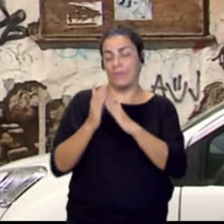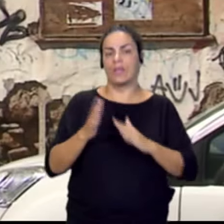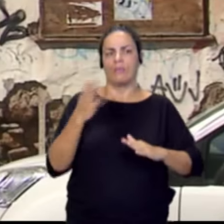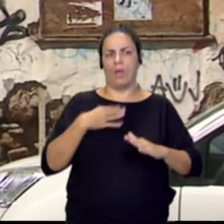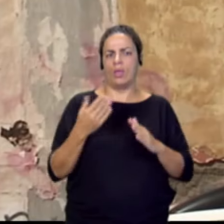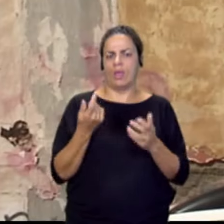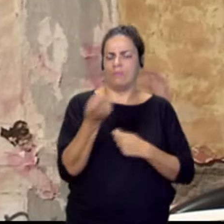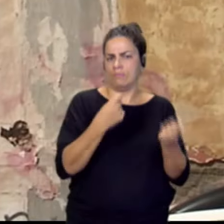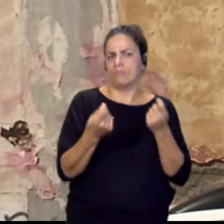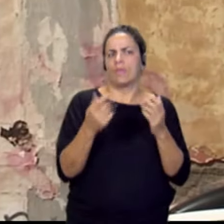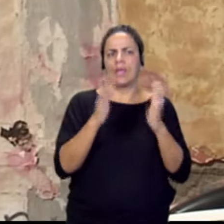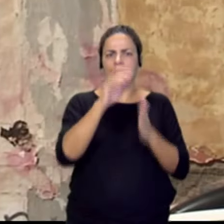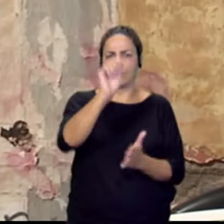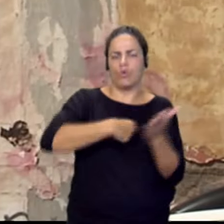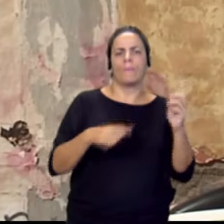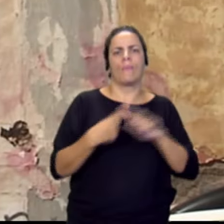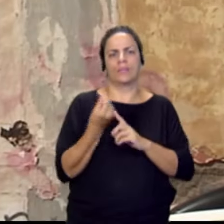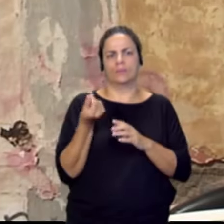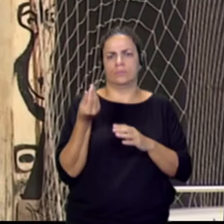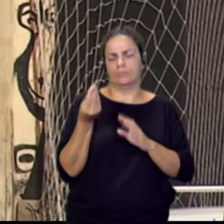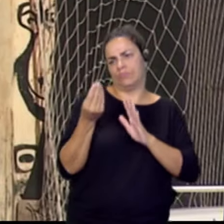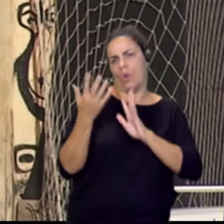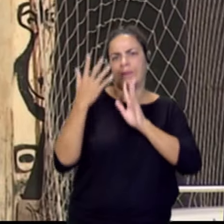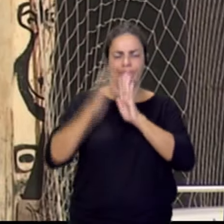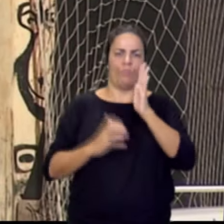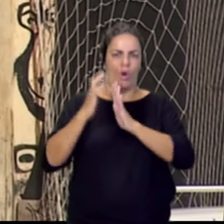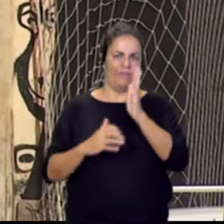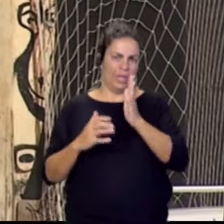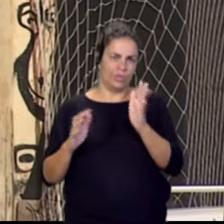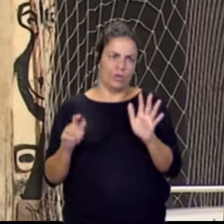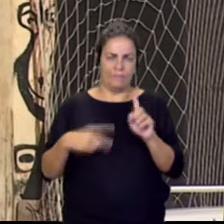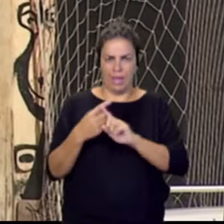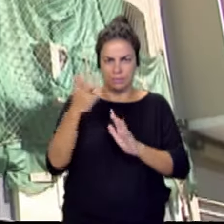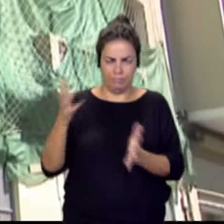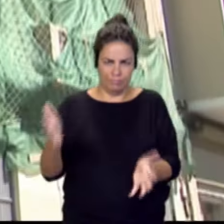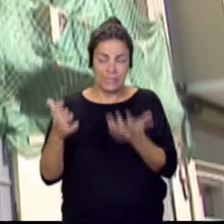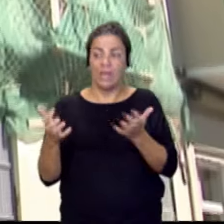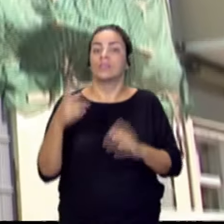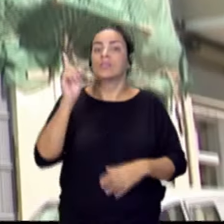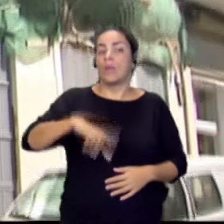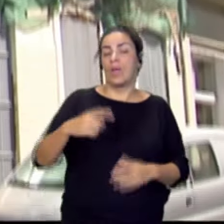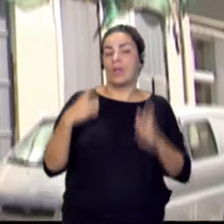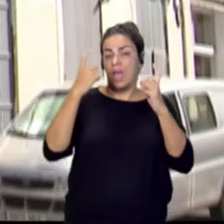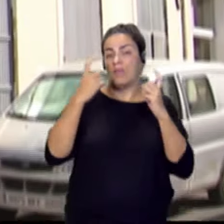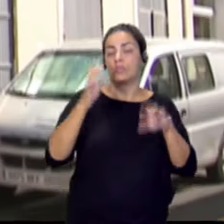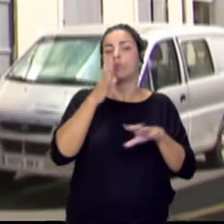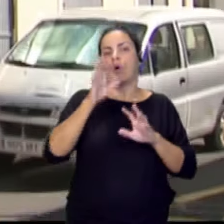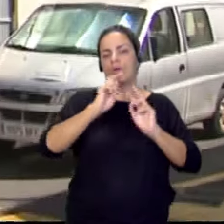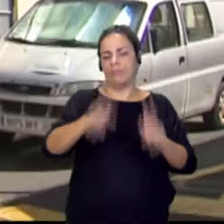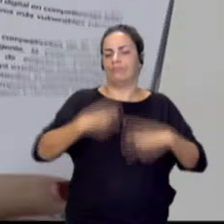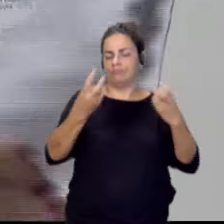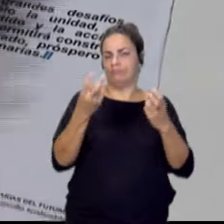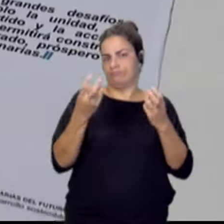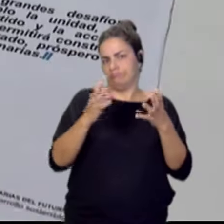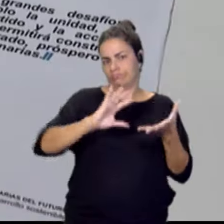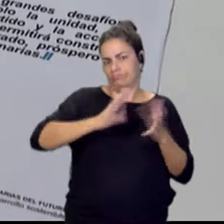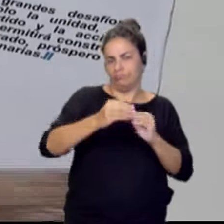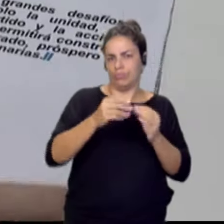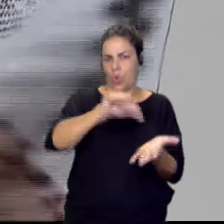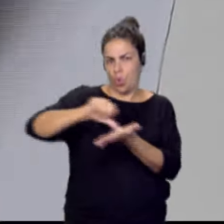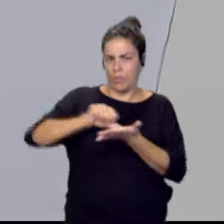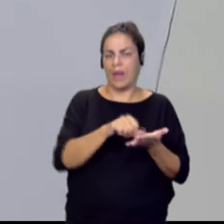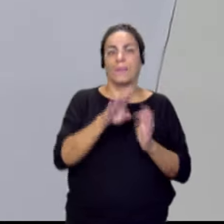casas vacías con incentivos y bonificaciones, sin olvidar los esfuerzos por la renovación y rehabilitación urbana. Estas y otras medidas